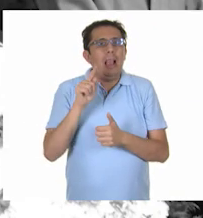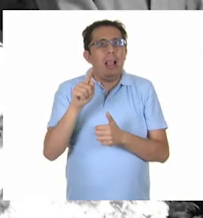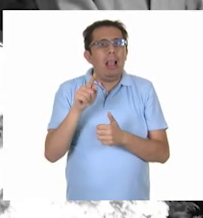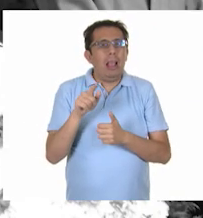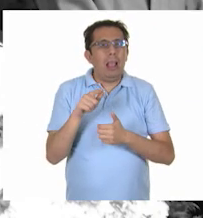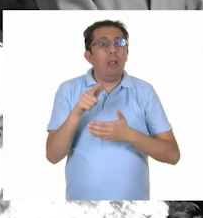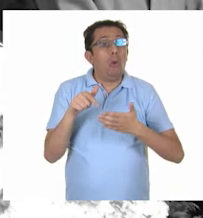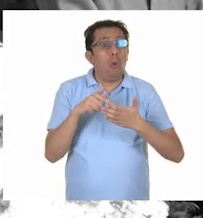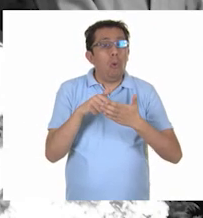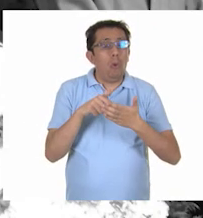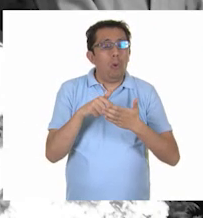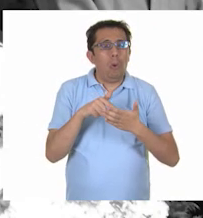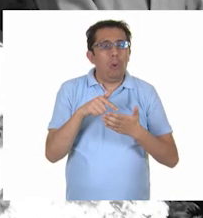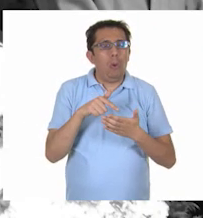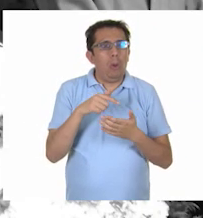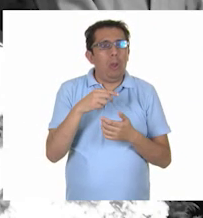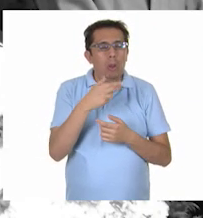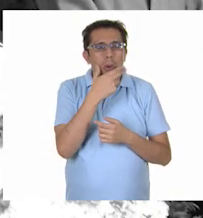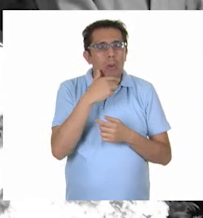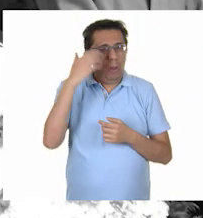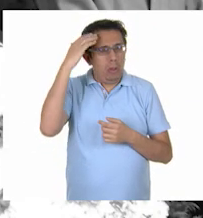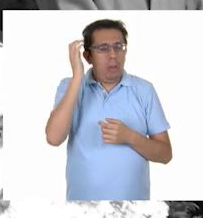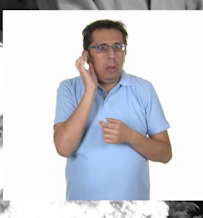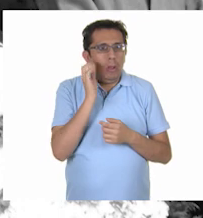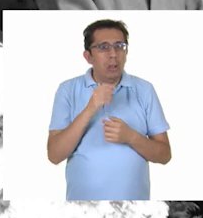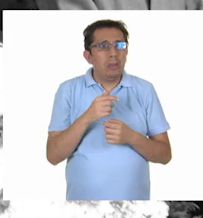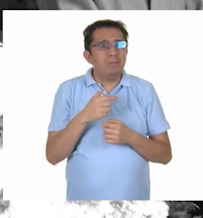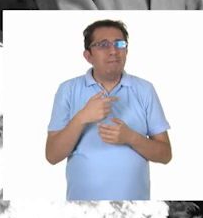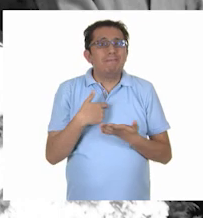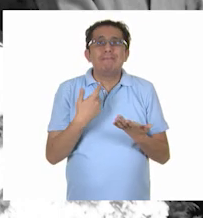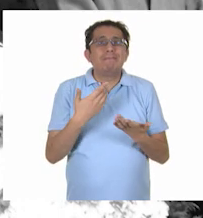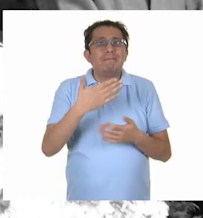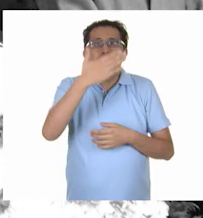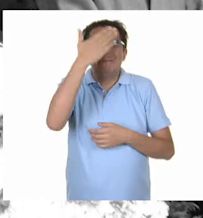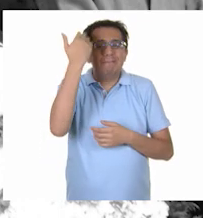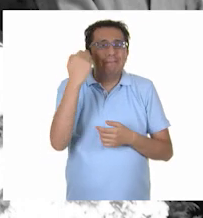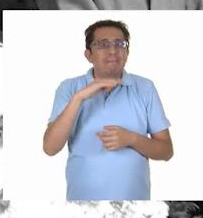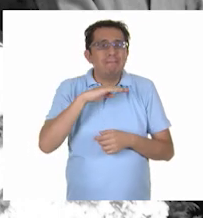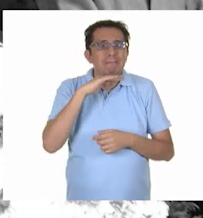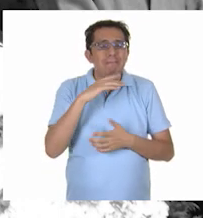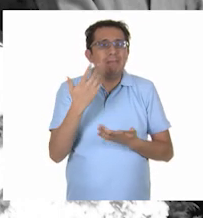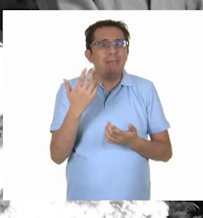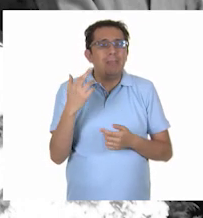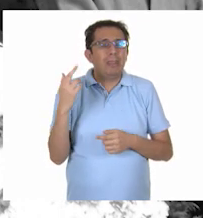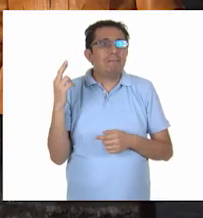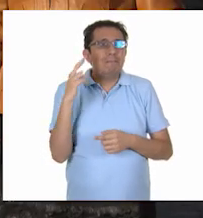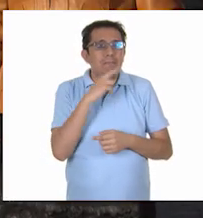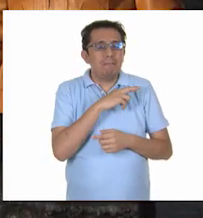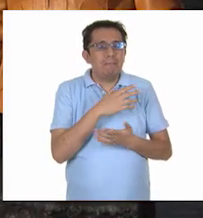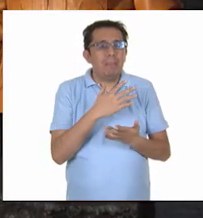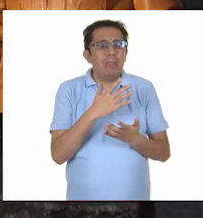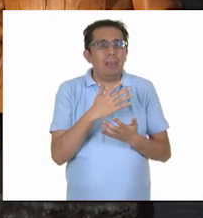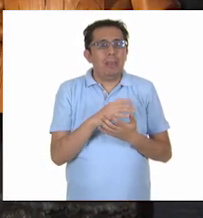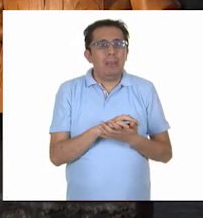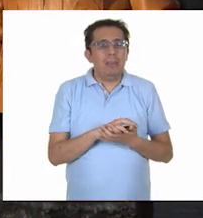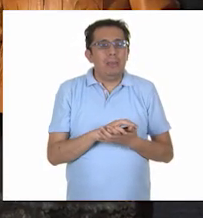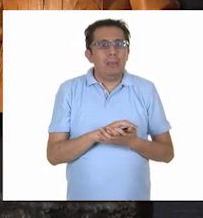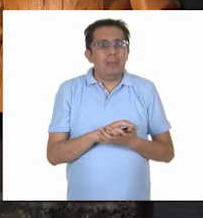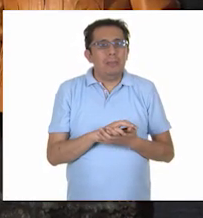Colón. Nunca pensamos que pudiera irse tan así, ¿me entiendes? Y en una fecha